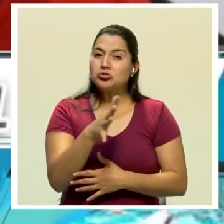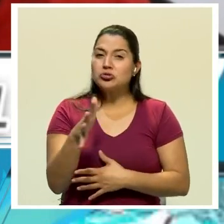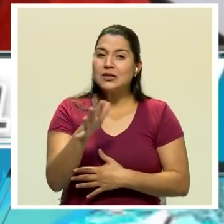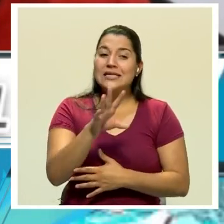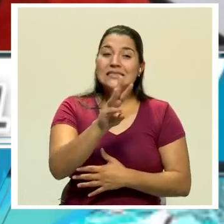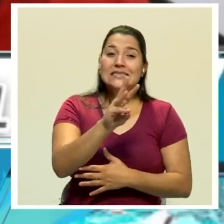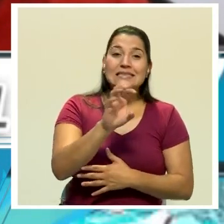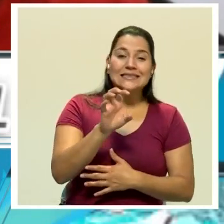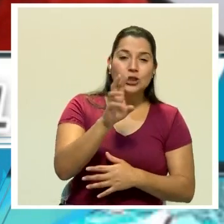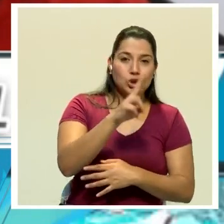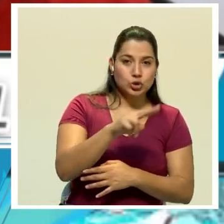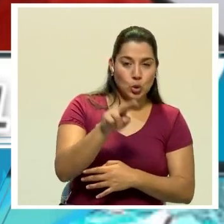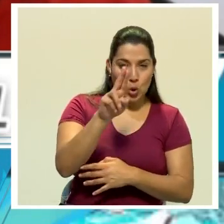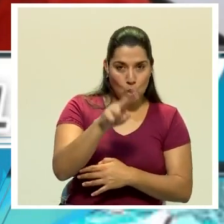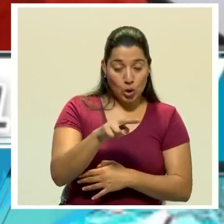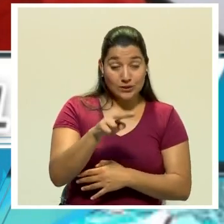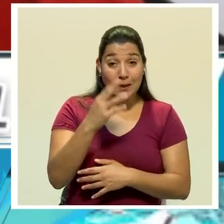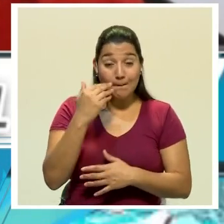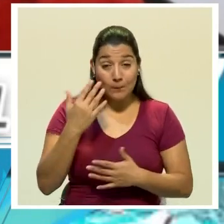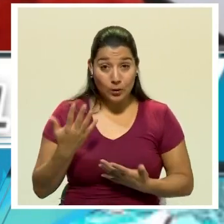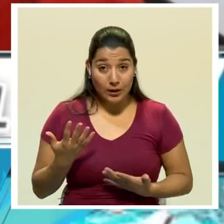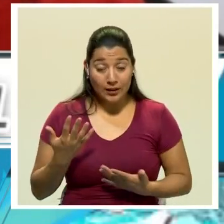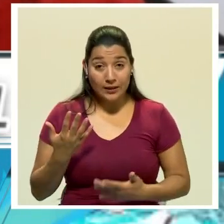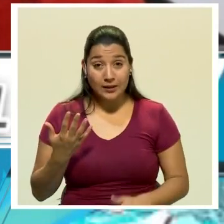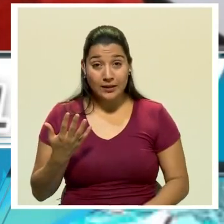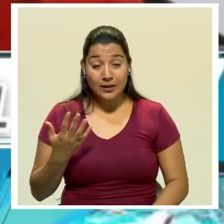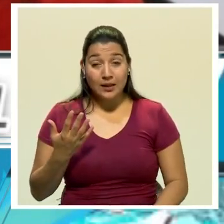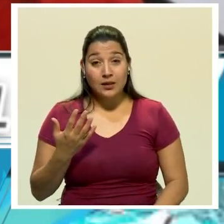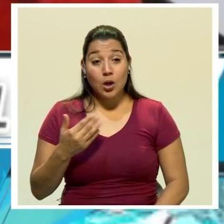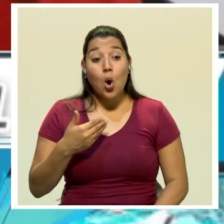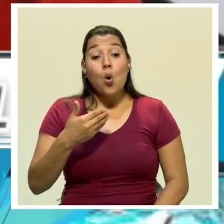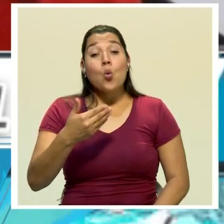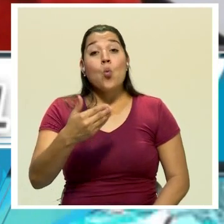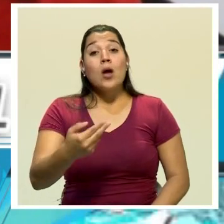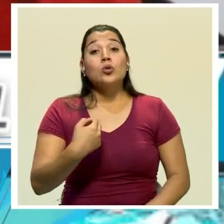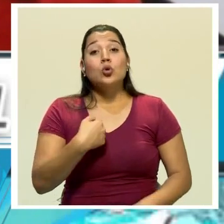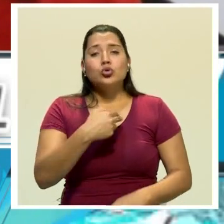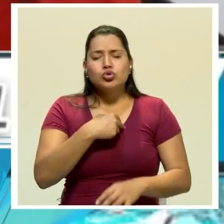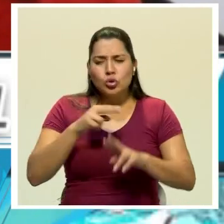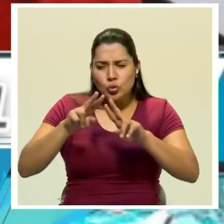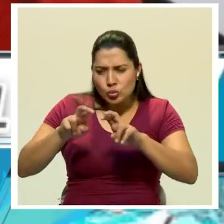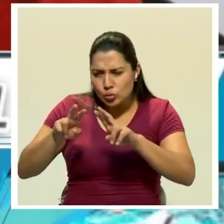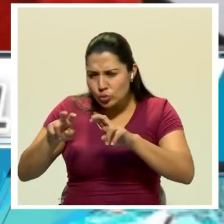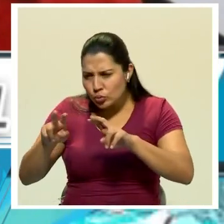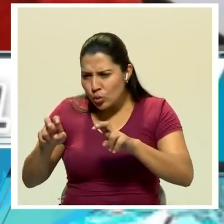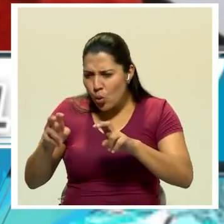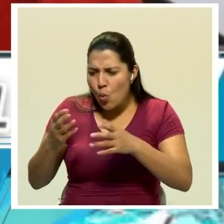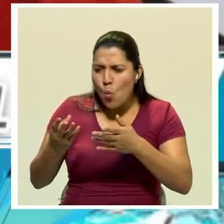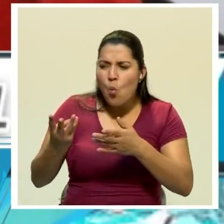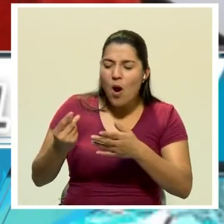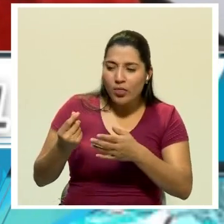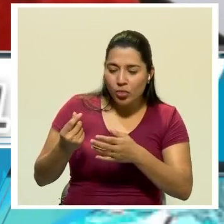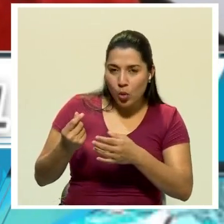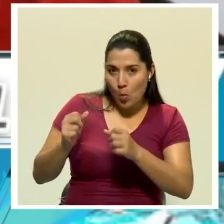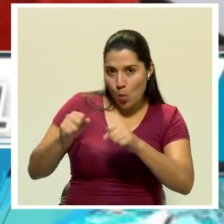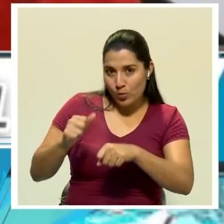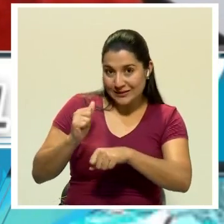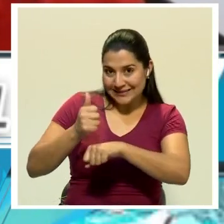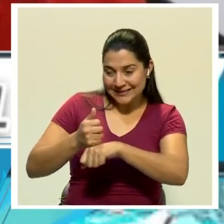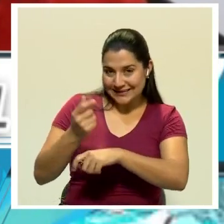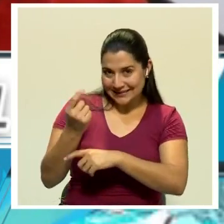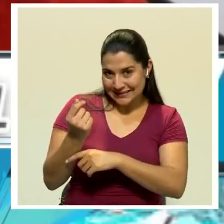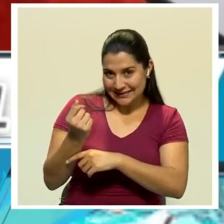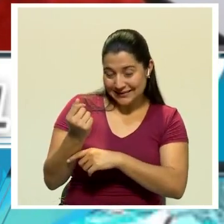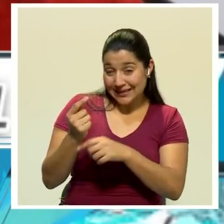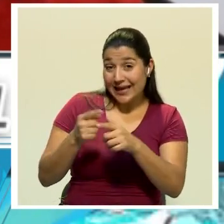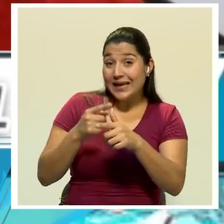los 600 colones, porque eso es, a la hora de hacer una sensibilización de tarifa, uno lo que hace es cuánto es lo que